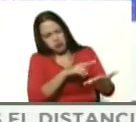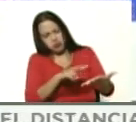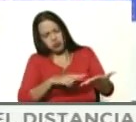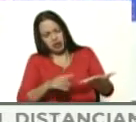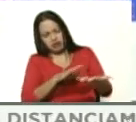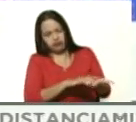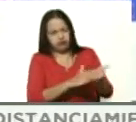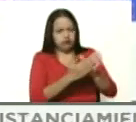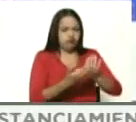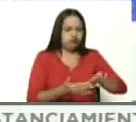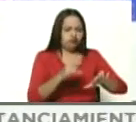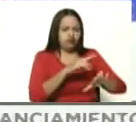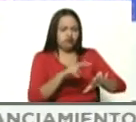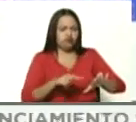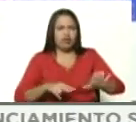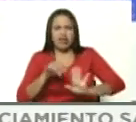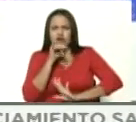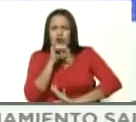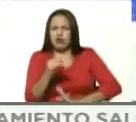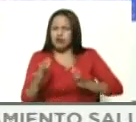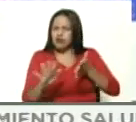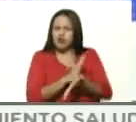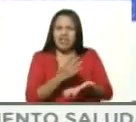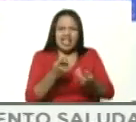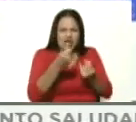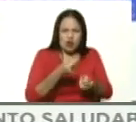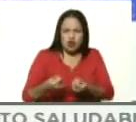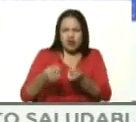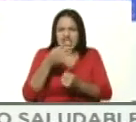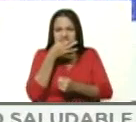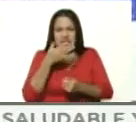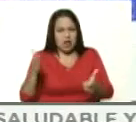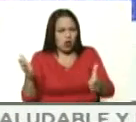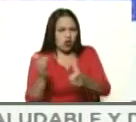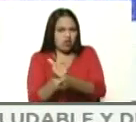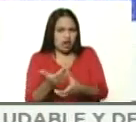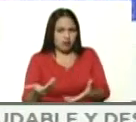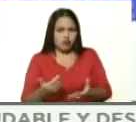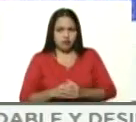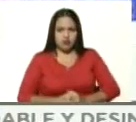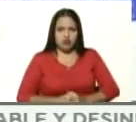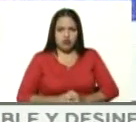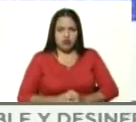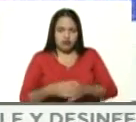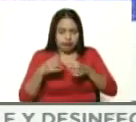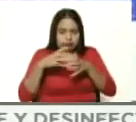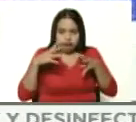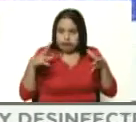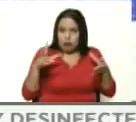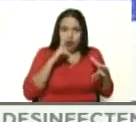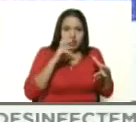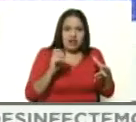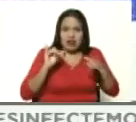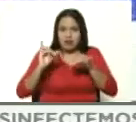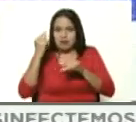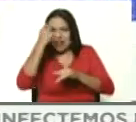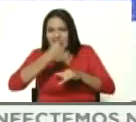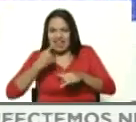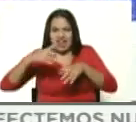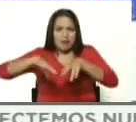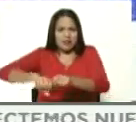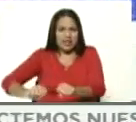detrás de los bonos verdes, de la economía verde, encontrábamos era el monstruo, el mismo rostro del